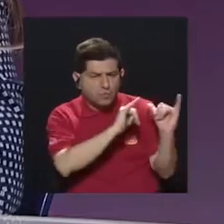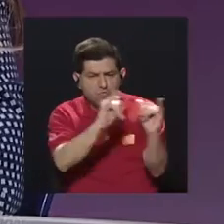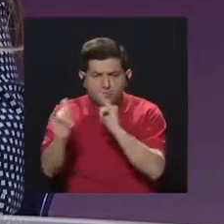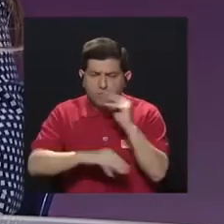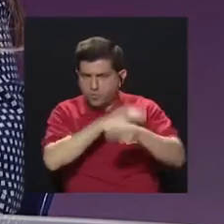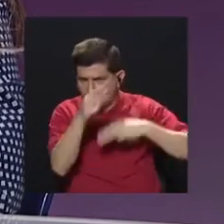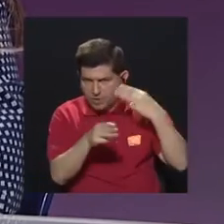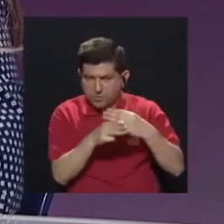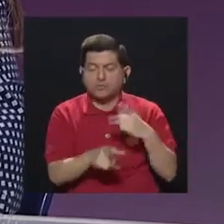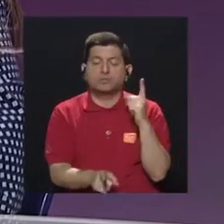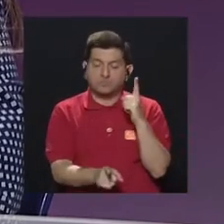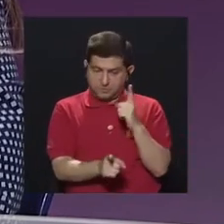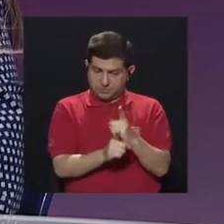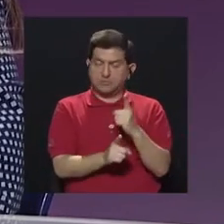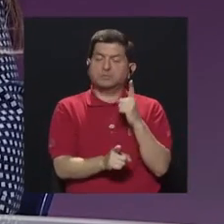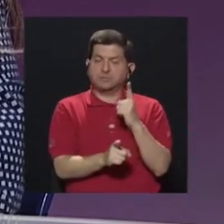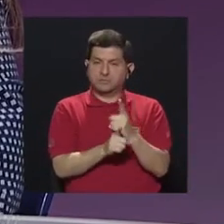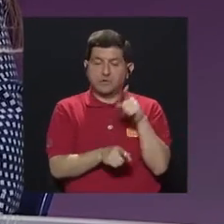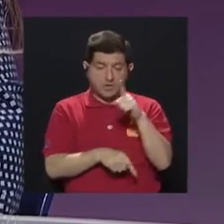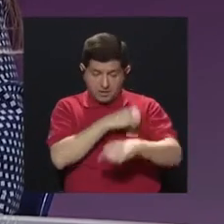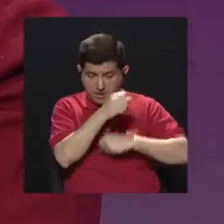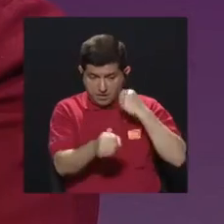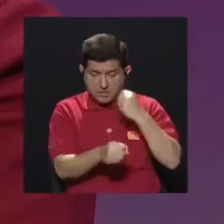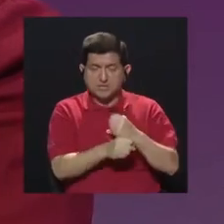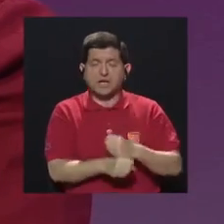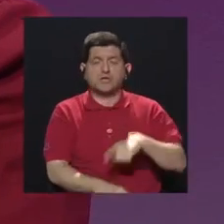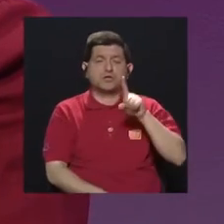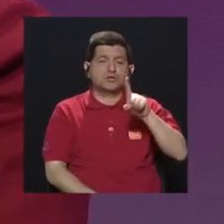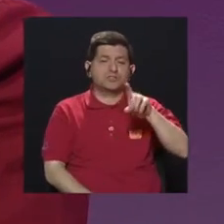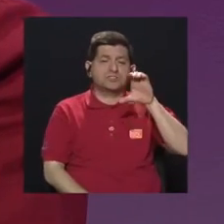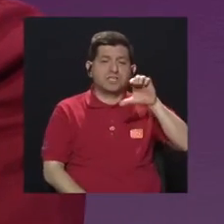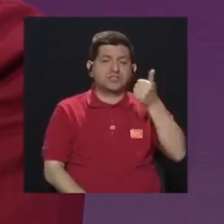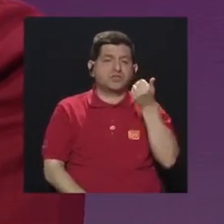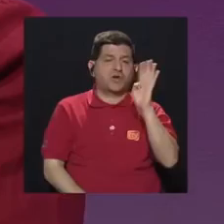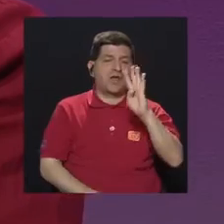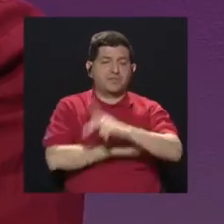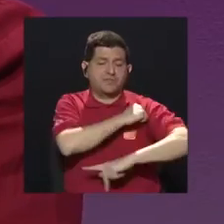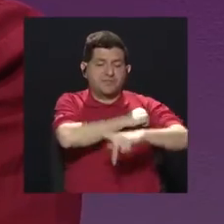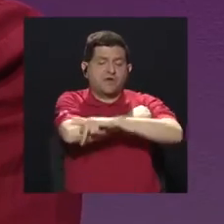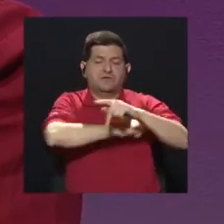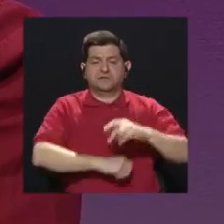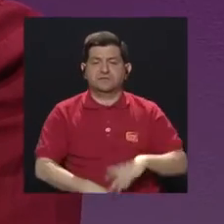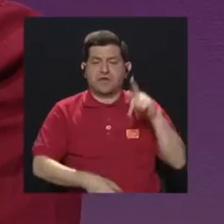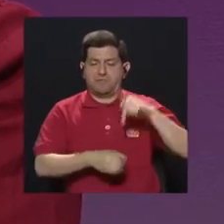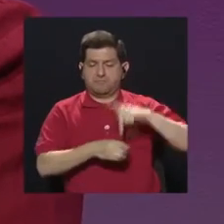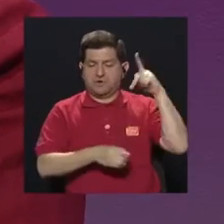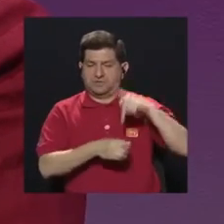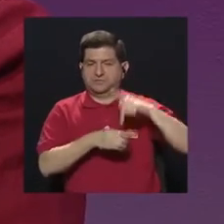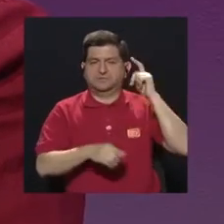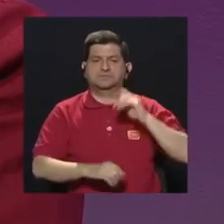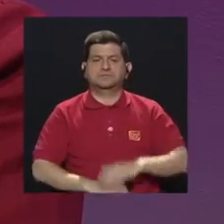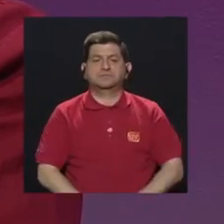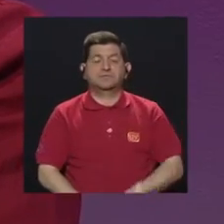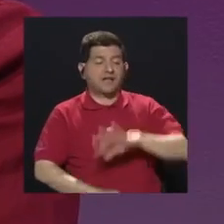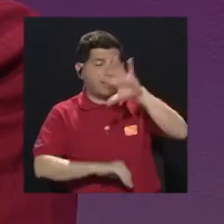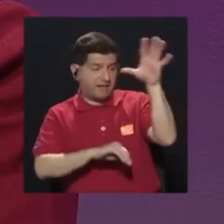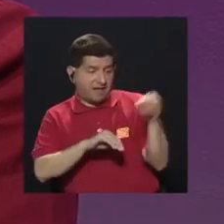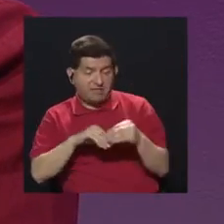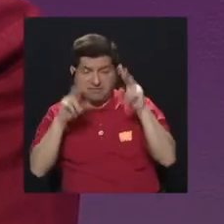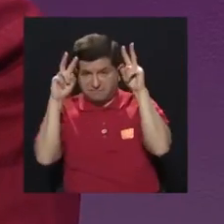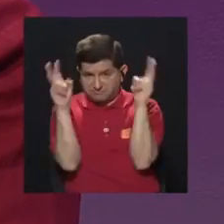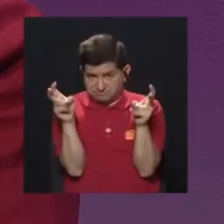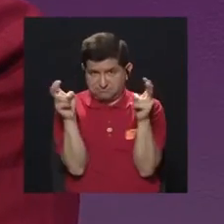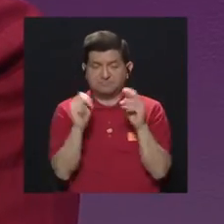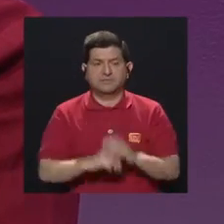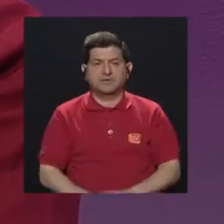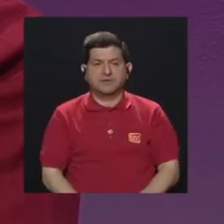mundo así es y para este año fueron más de 114 países los que participamos y adicionando a este tema